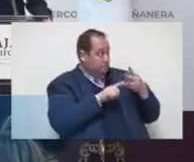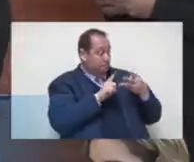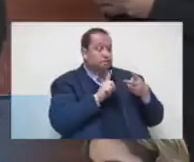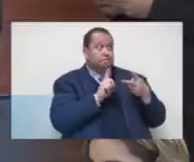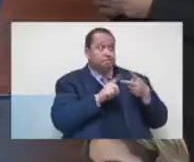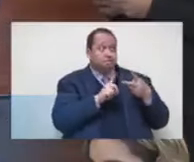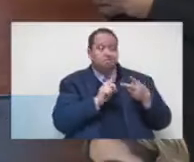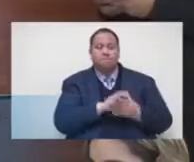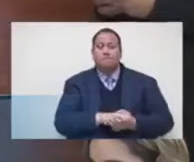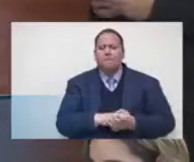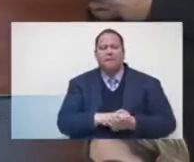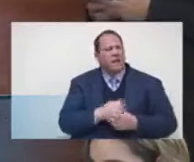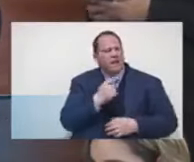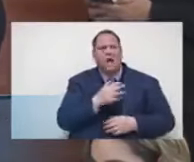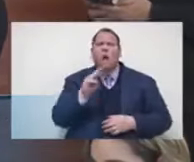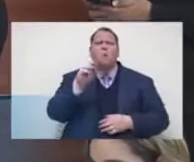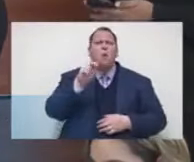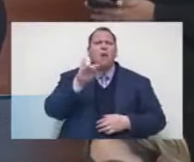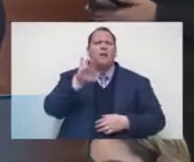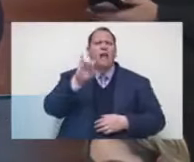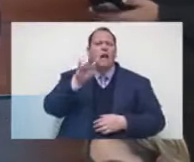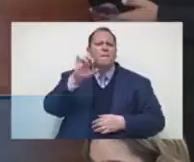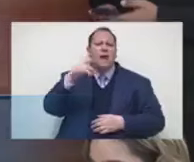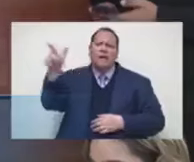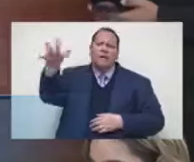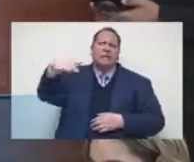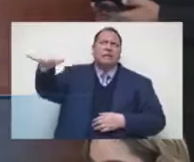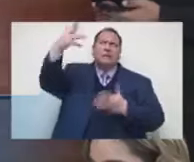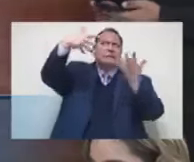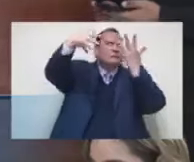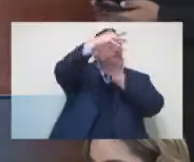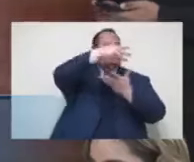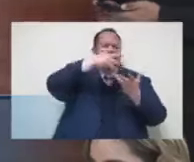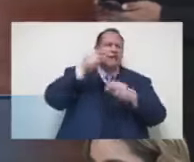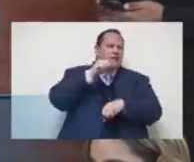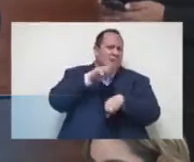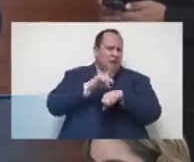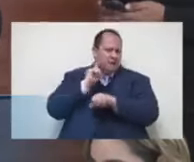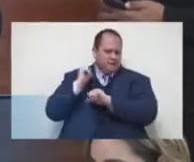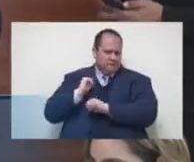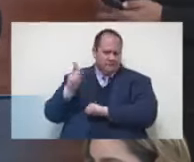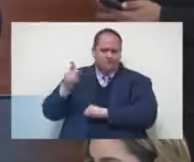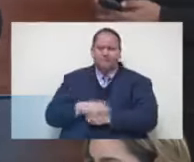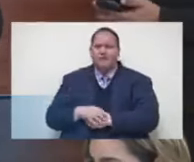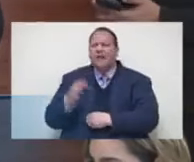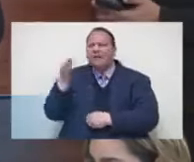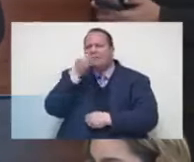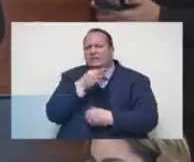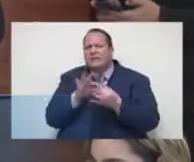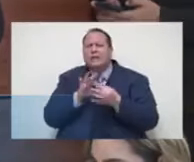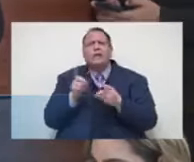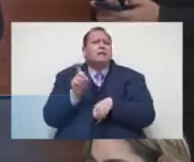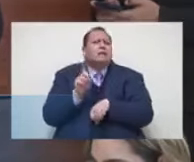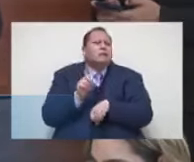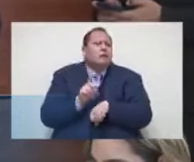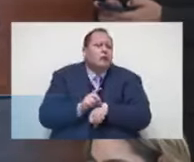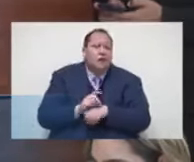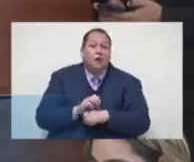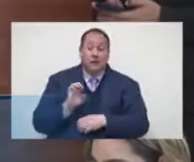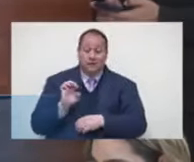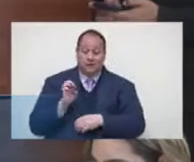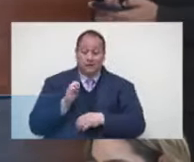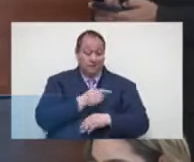de, no sé si está Mónica Vega, de Secretaria de Medio Ambiente, para que nos especifique sobre los días de